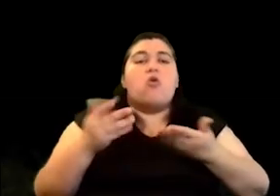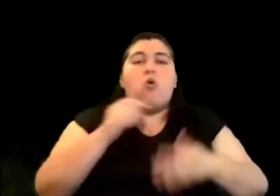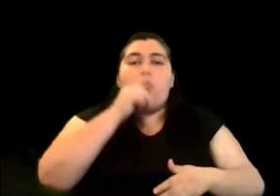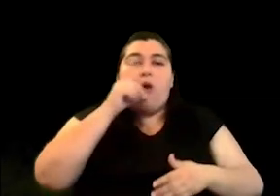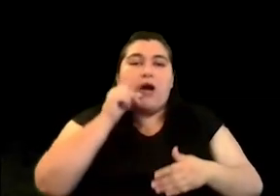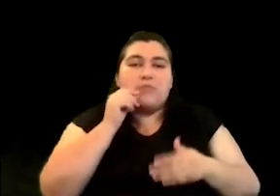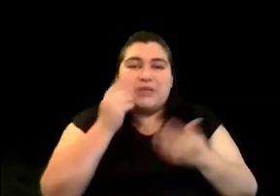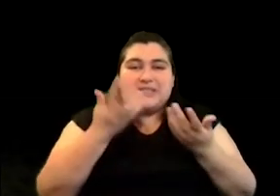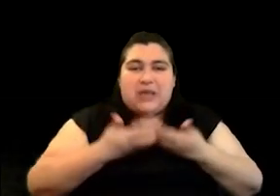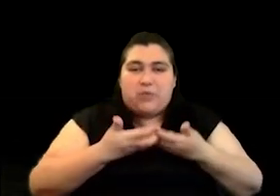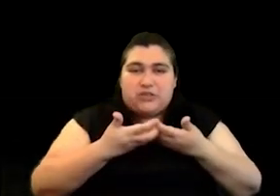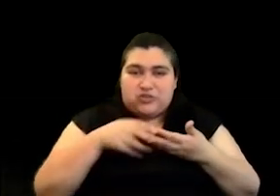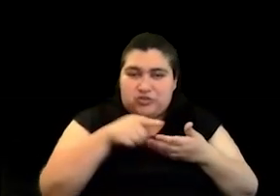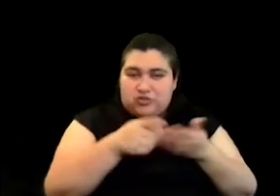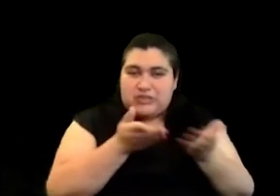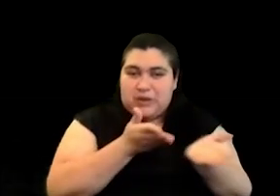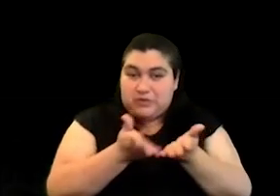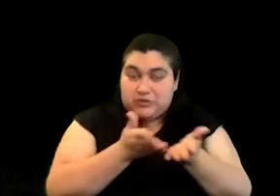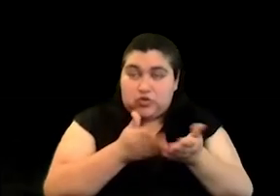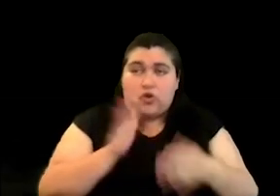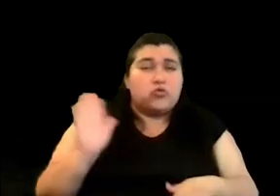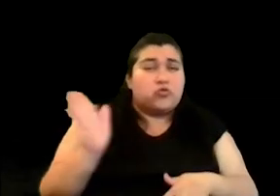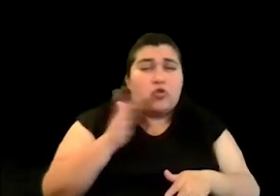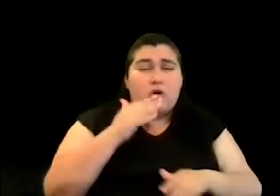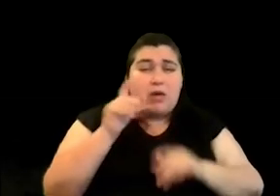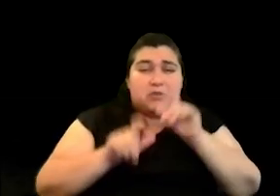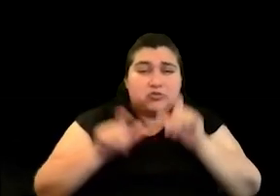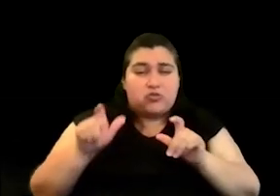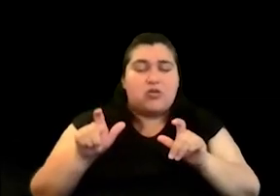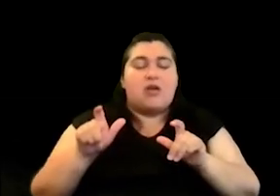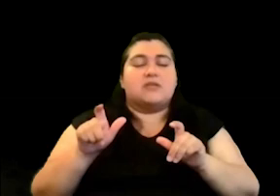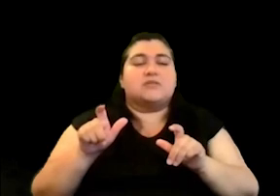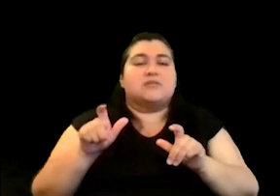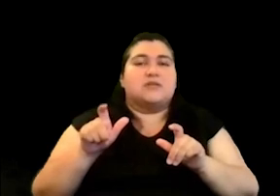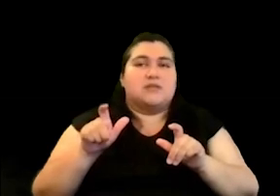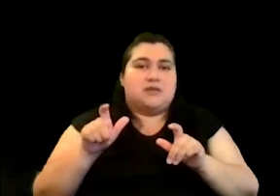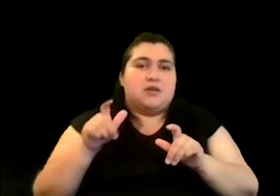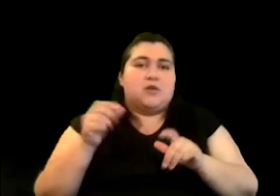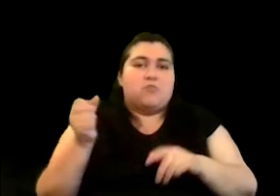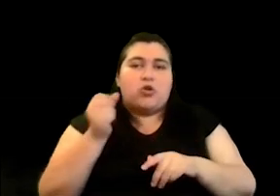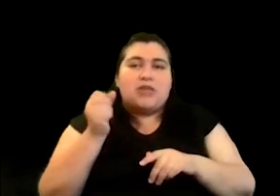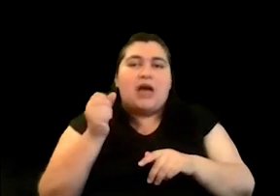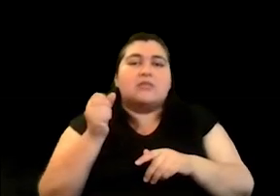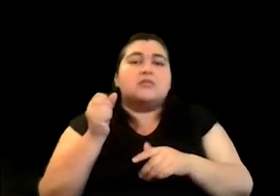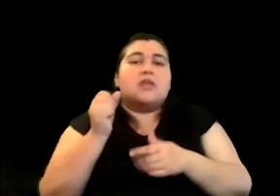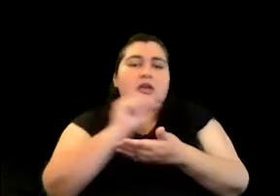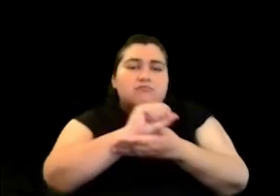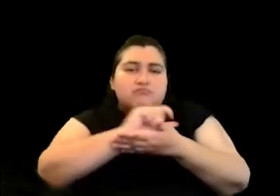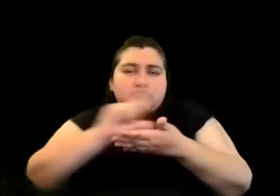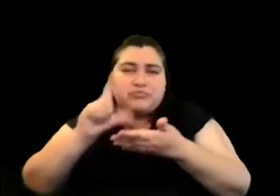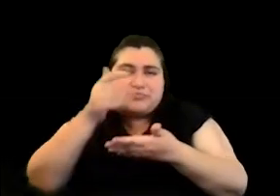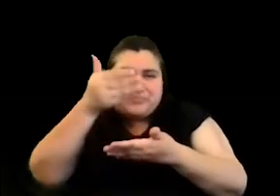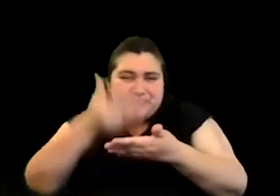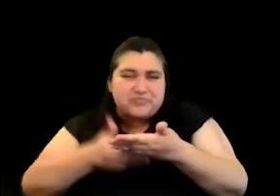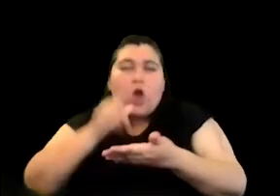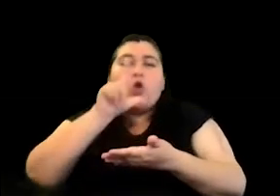y todo contribuyente tendrá que tener puntos de venta específicos, uno para CAEA, otro para